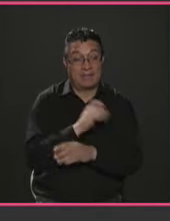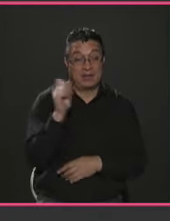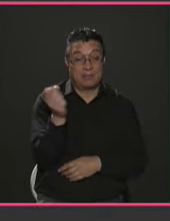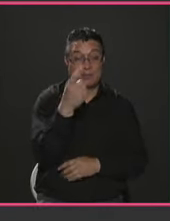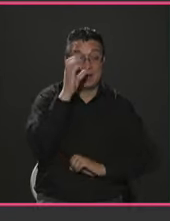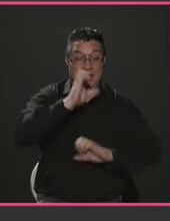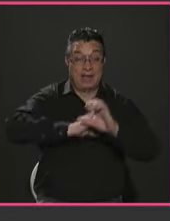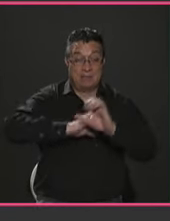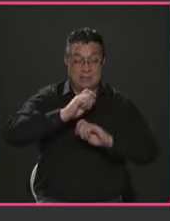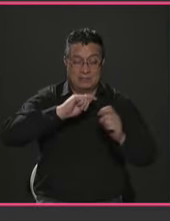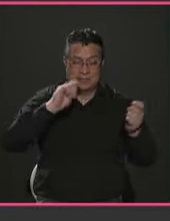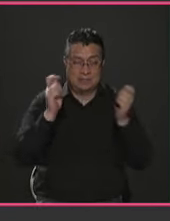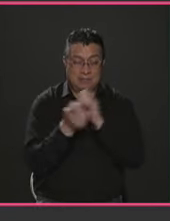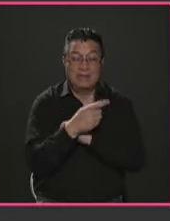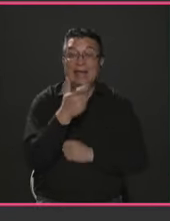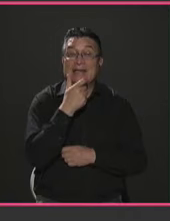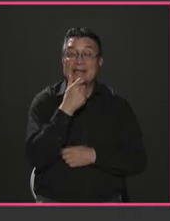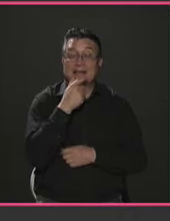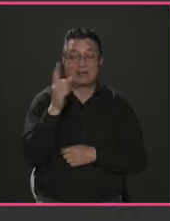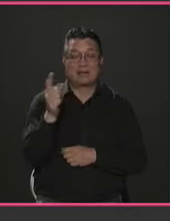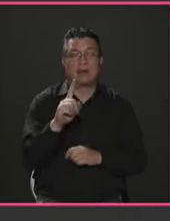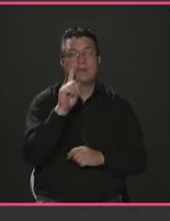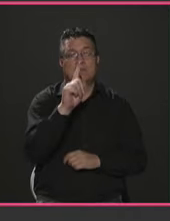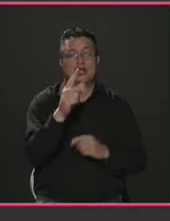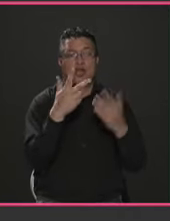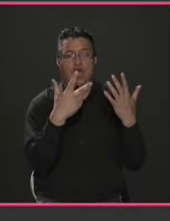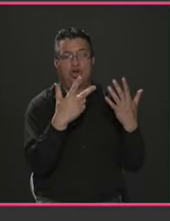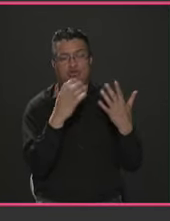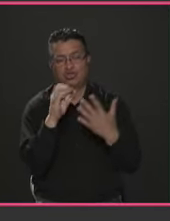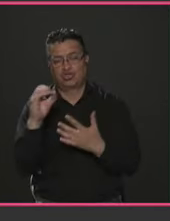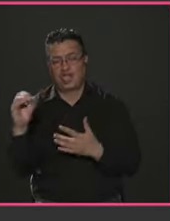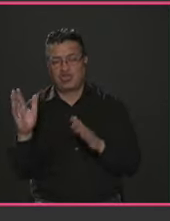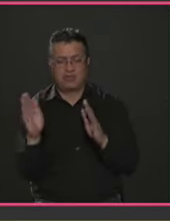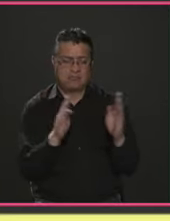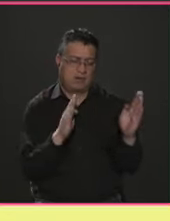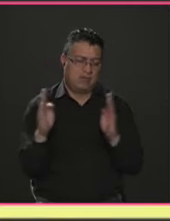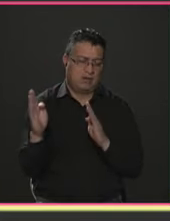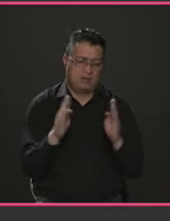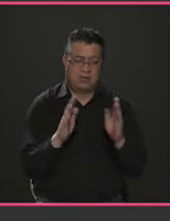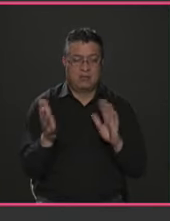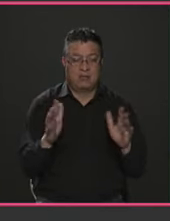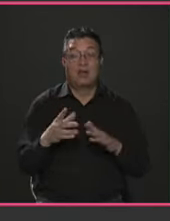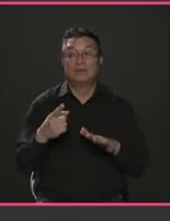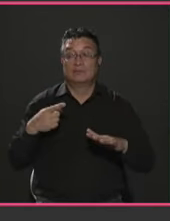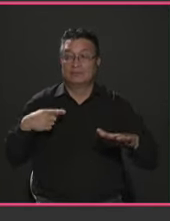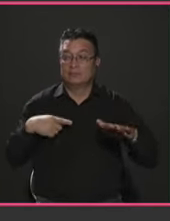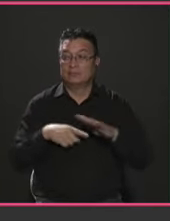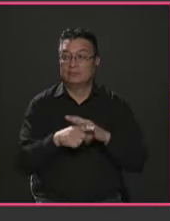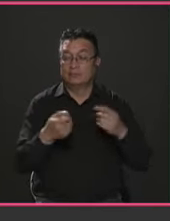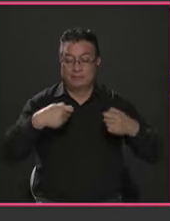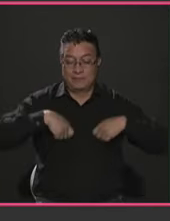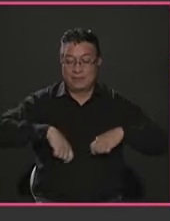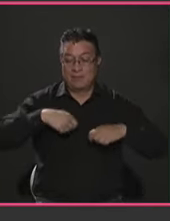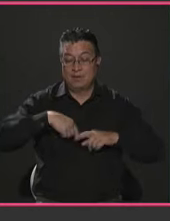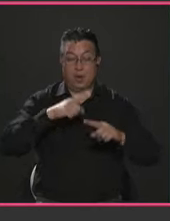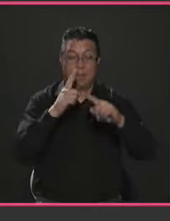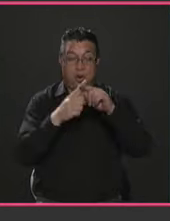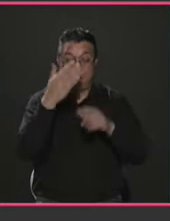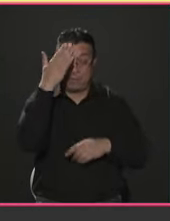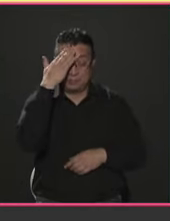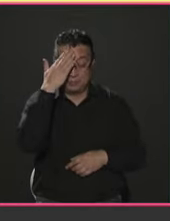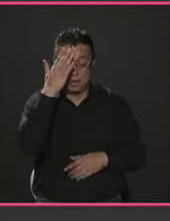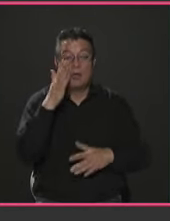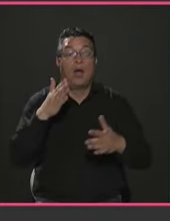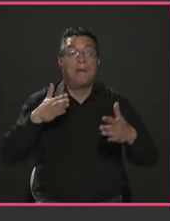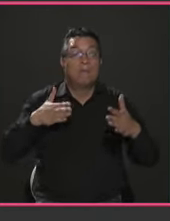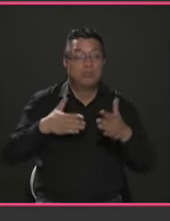Industrial que ocurrió en Inglaterra alredor del 1800 el ingreso estaba estancado y era